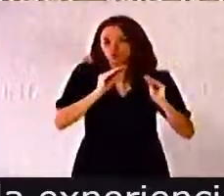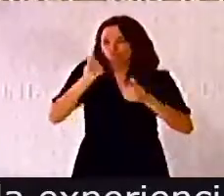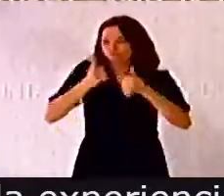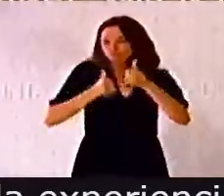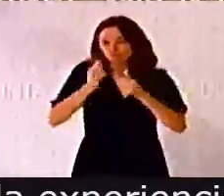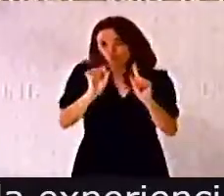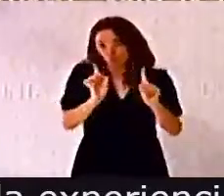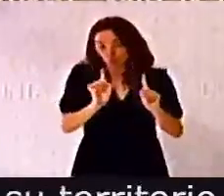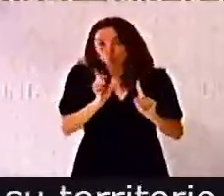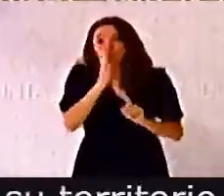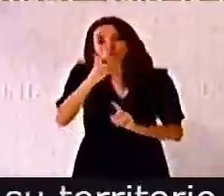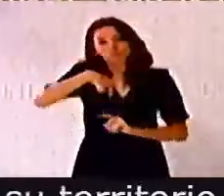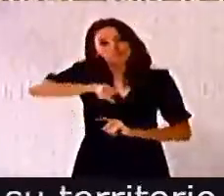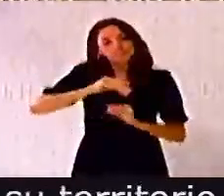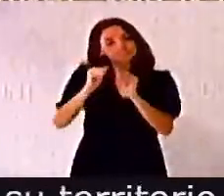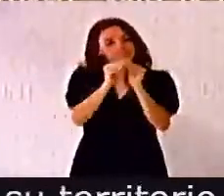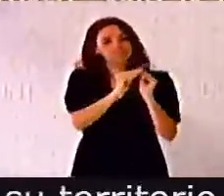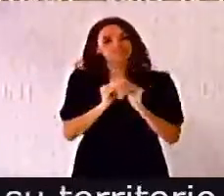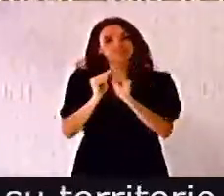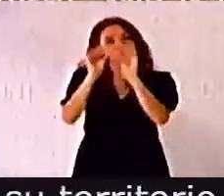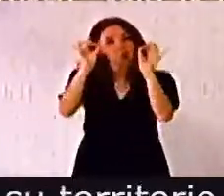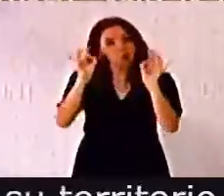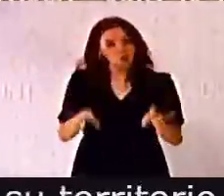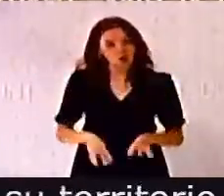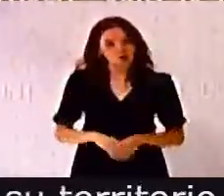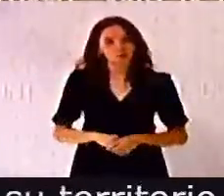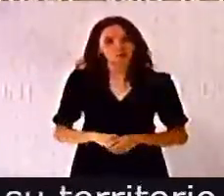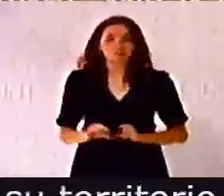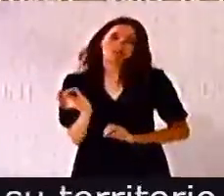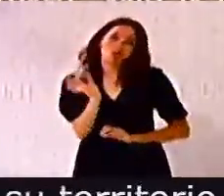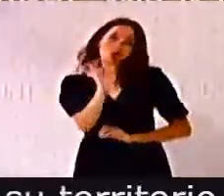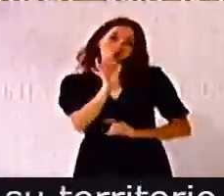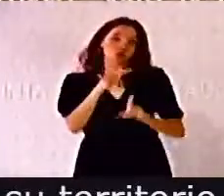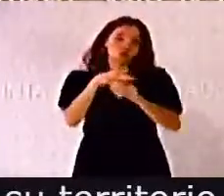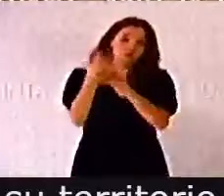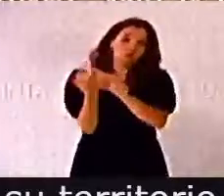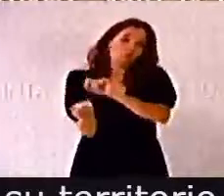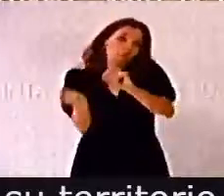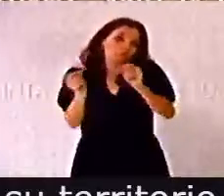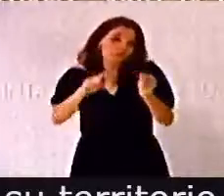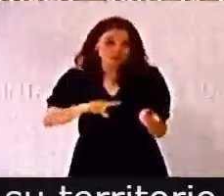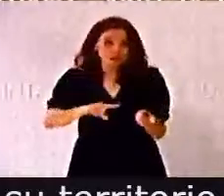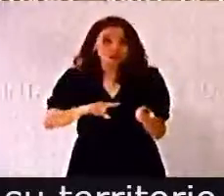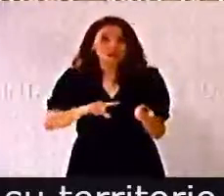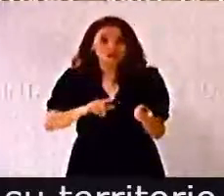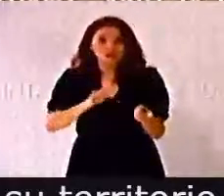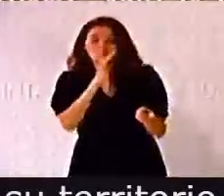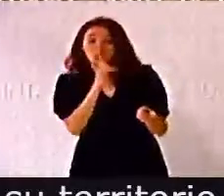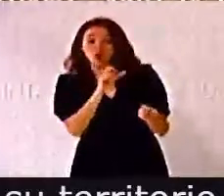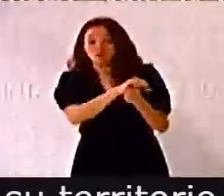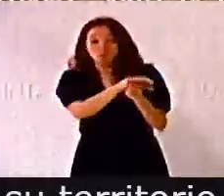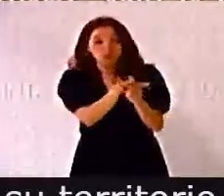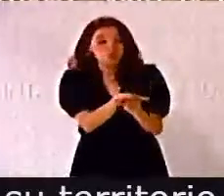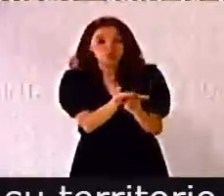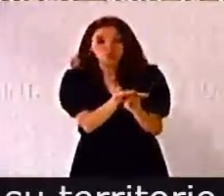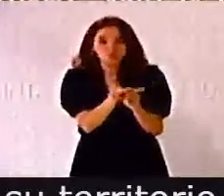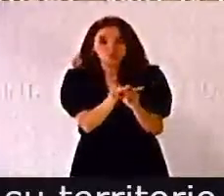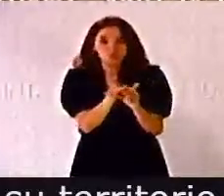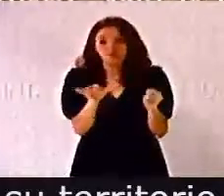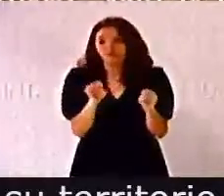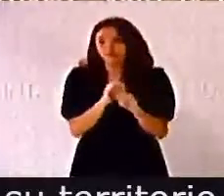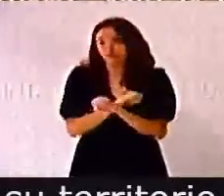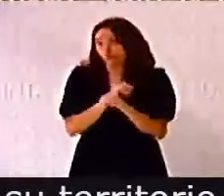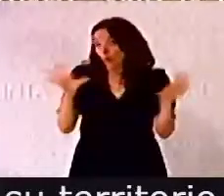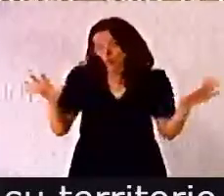de que hagamos las mismas cosas o cosas parecidas, que los virus y las bacterias no conocen de estatutos de